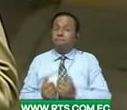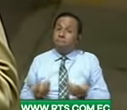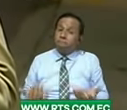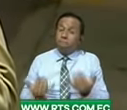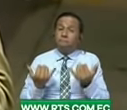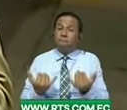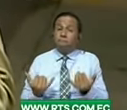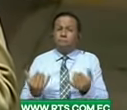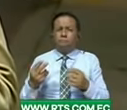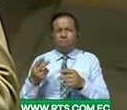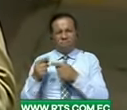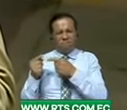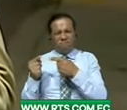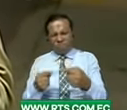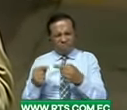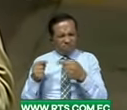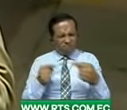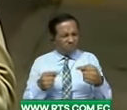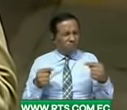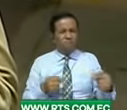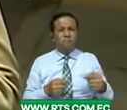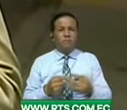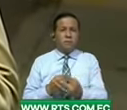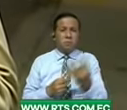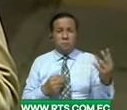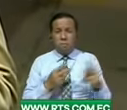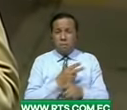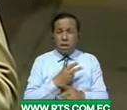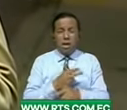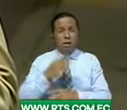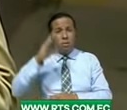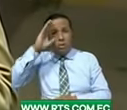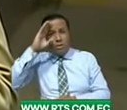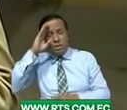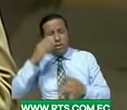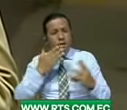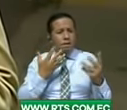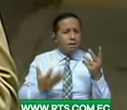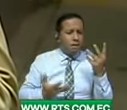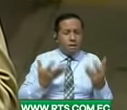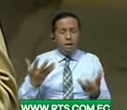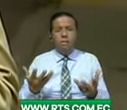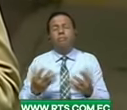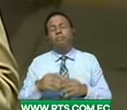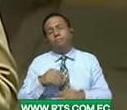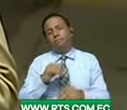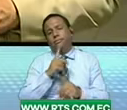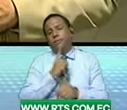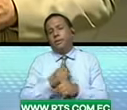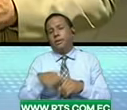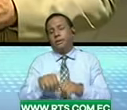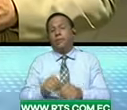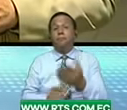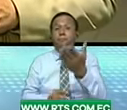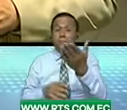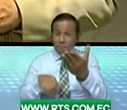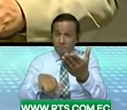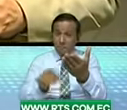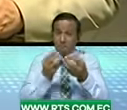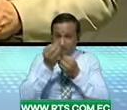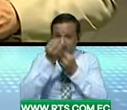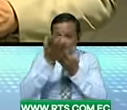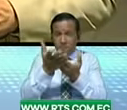lucha entre la delincuencia y la policía que obviamente se va a extender un poco más de lo que nosotros hemos esperado. Pues, Analy, tú tienes más